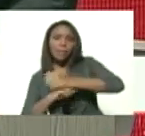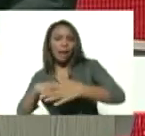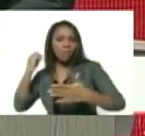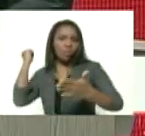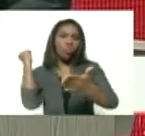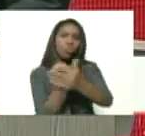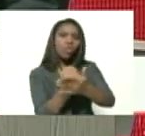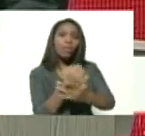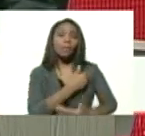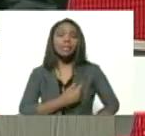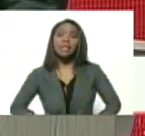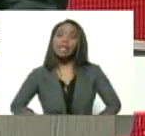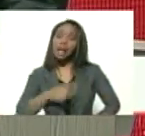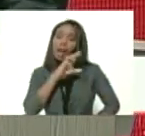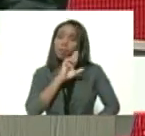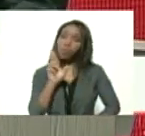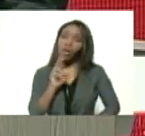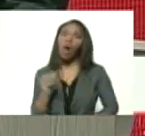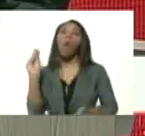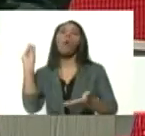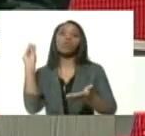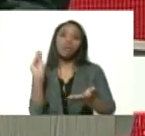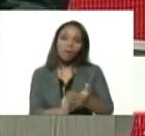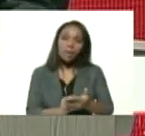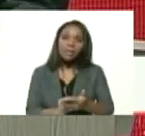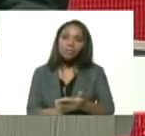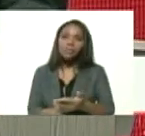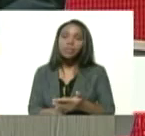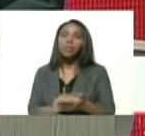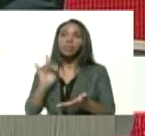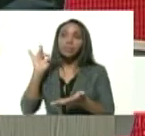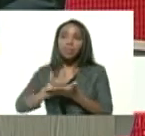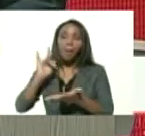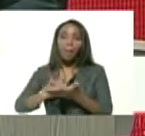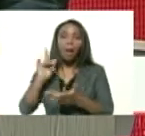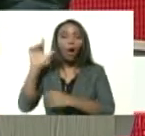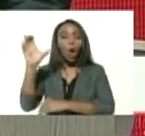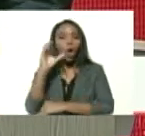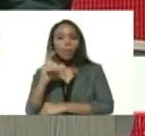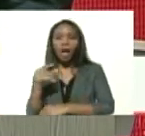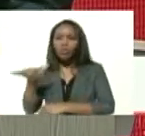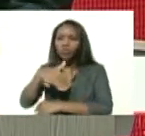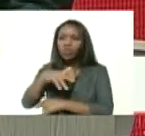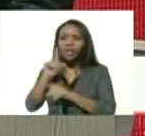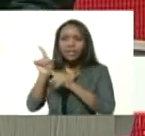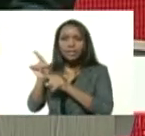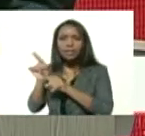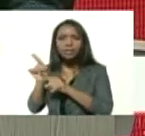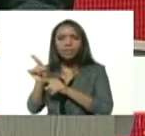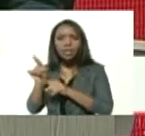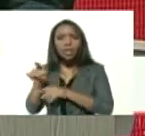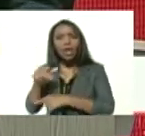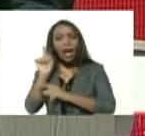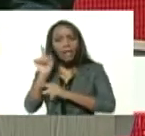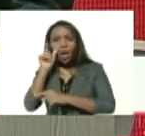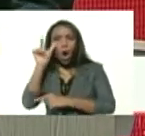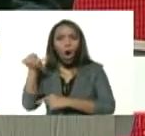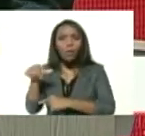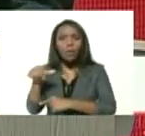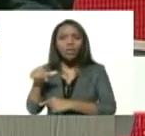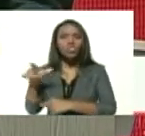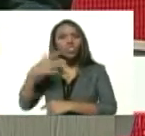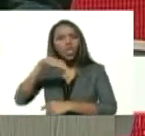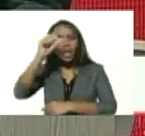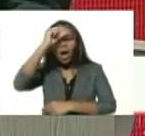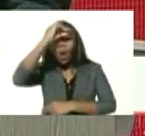de la República. Otra vez aparece Colombia. ¿Dónde estaba García Palomo? En Colombia. ¿Dónde está Julio